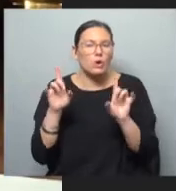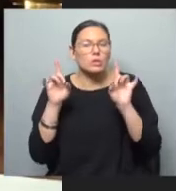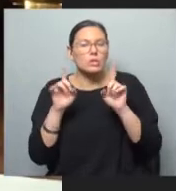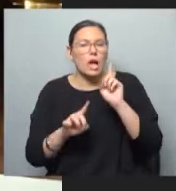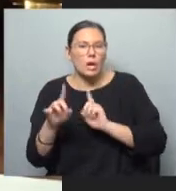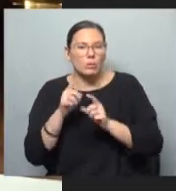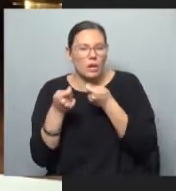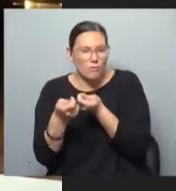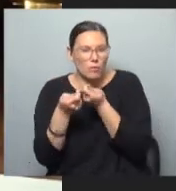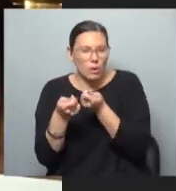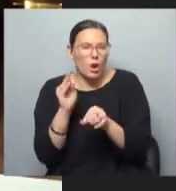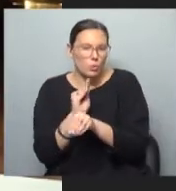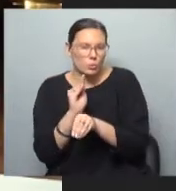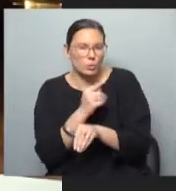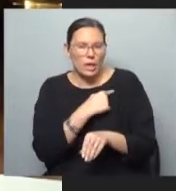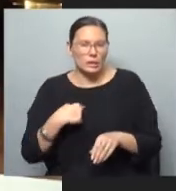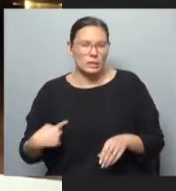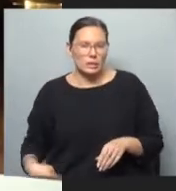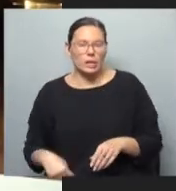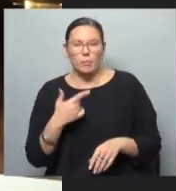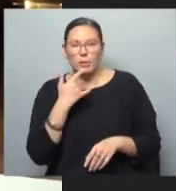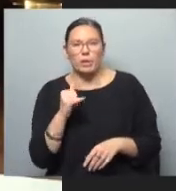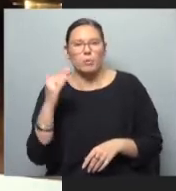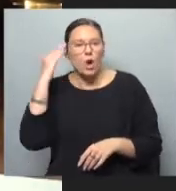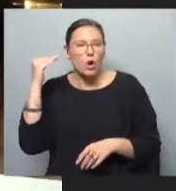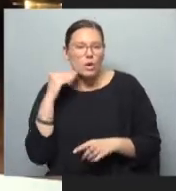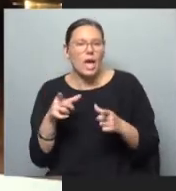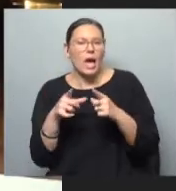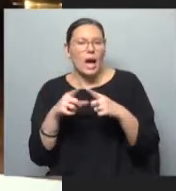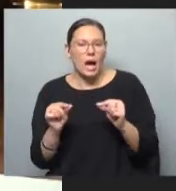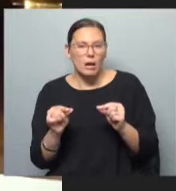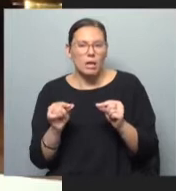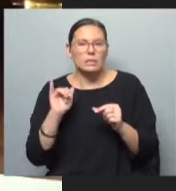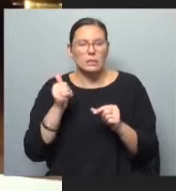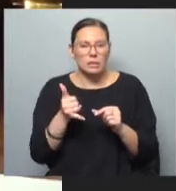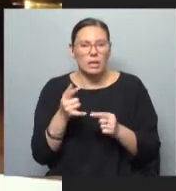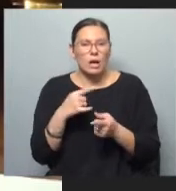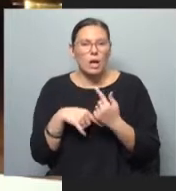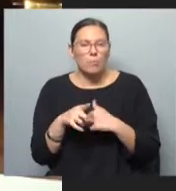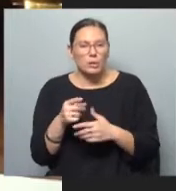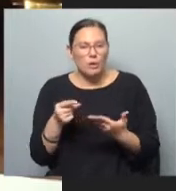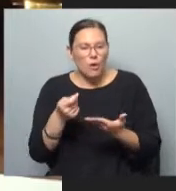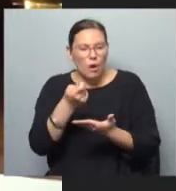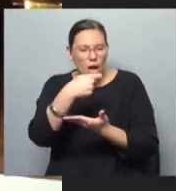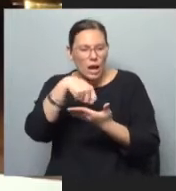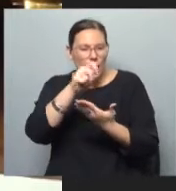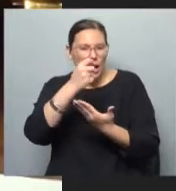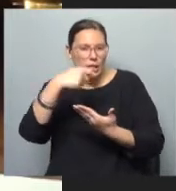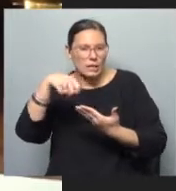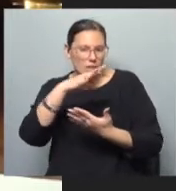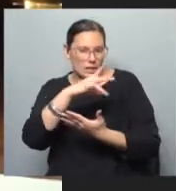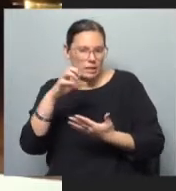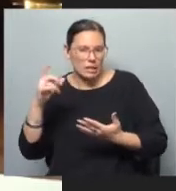fuerte influencia de la cultura china, como puede ser Corea, Japón, ¿no? O sea, la caligrafía en China es considerada un